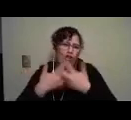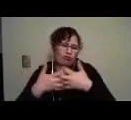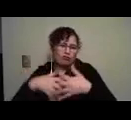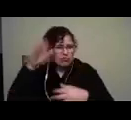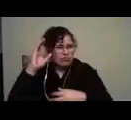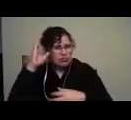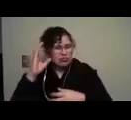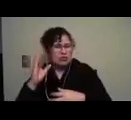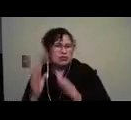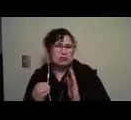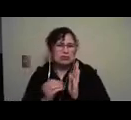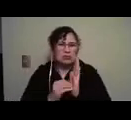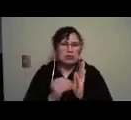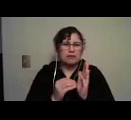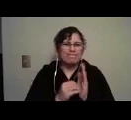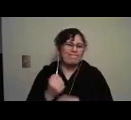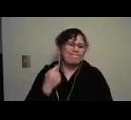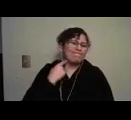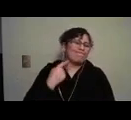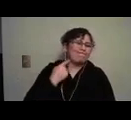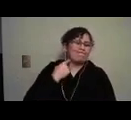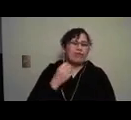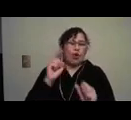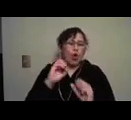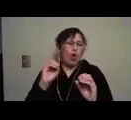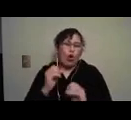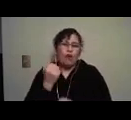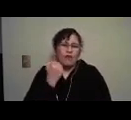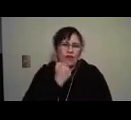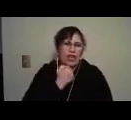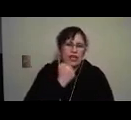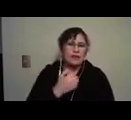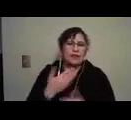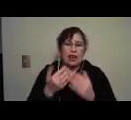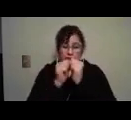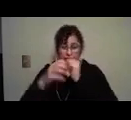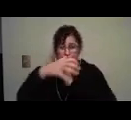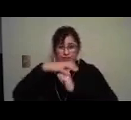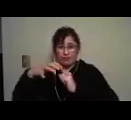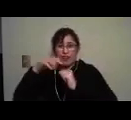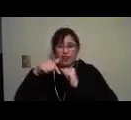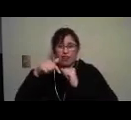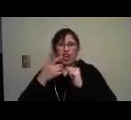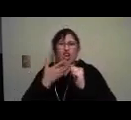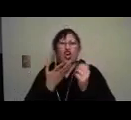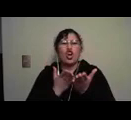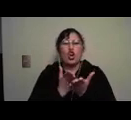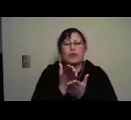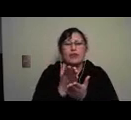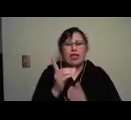envejecimiento cerebral ha comenzado, ¿cierto? Ya, que significa ya que